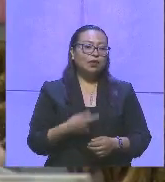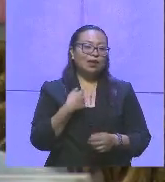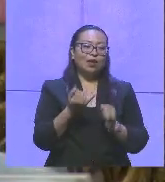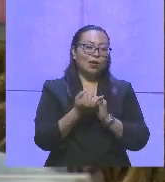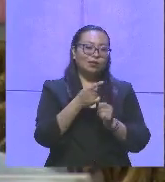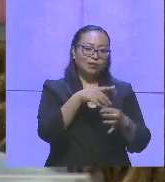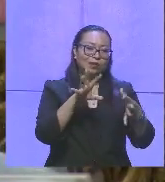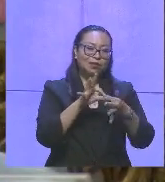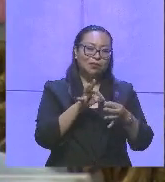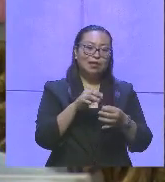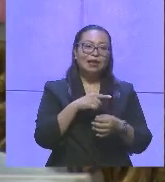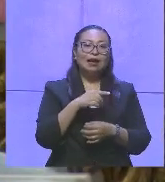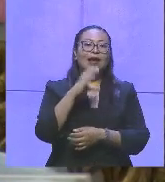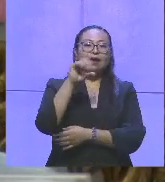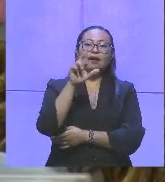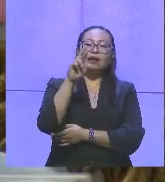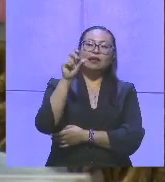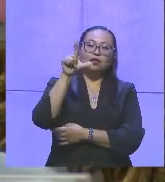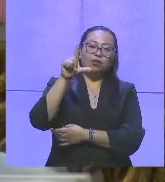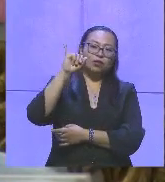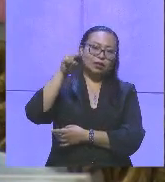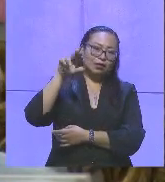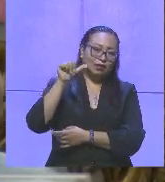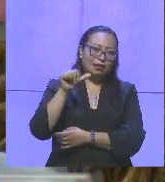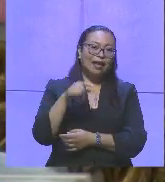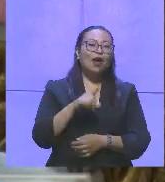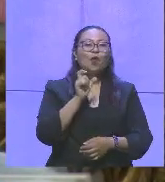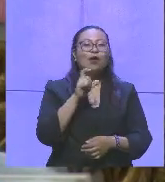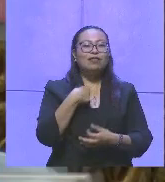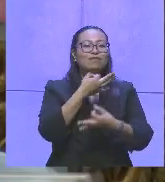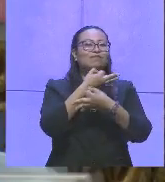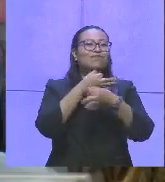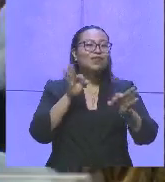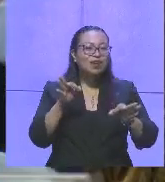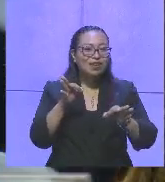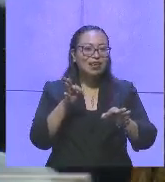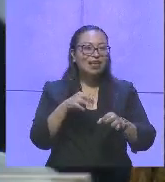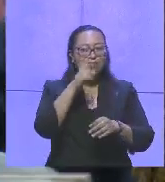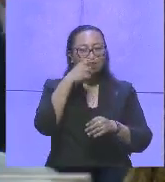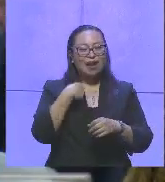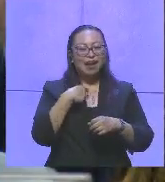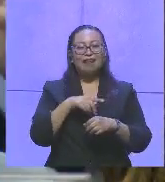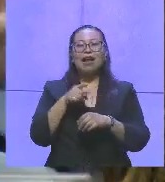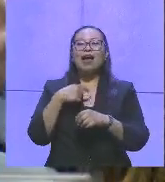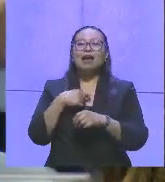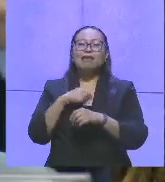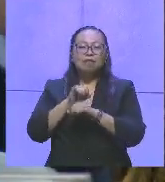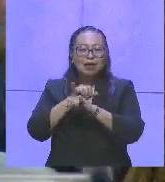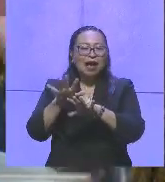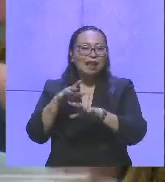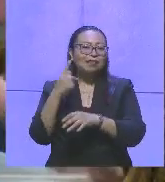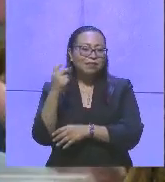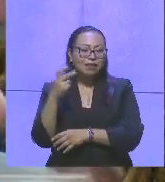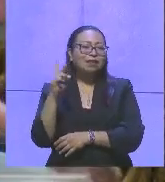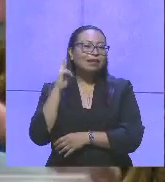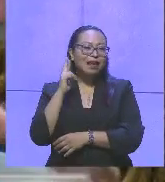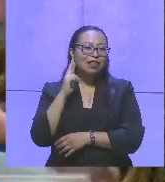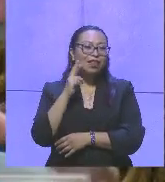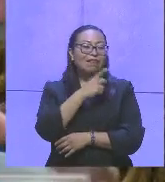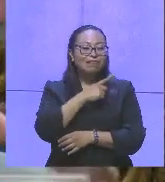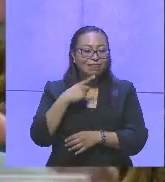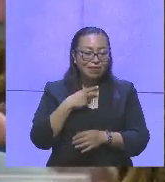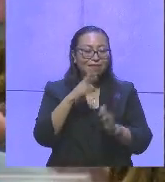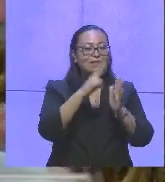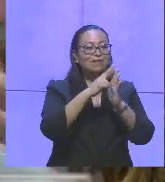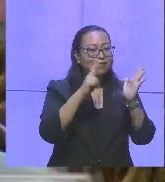doctora Carolina Mónica Gilas cuando nos habla de la propaganda gubernamental. Entonces, tenemos muchas permisiones y muchos deberes que deben de